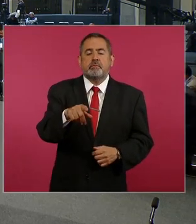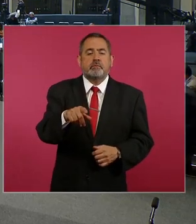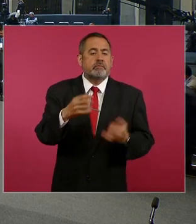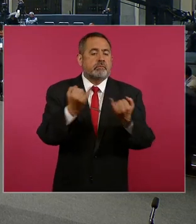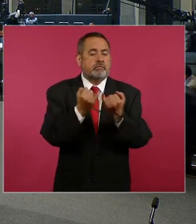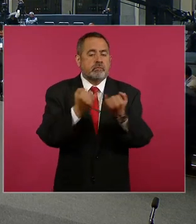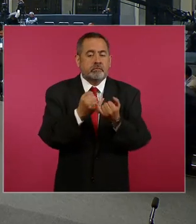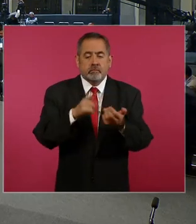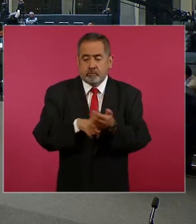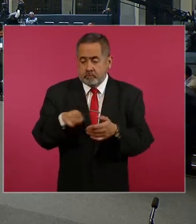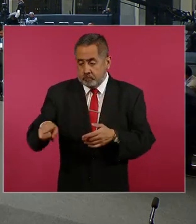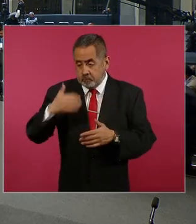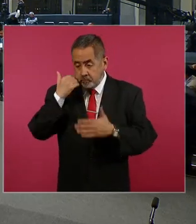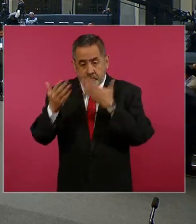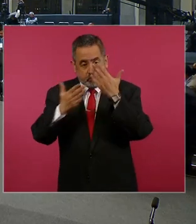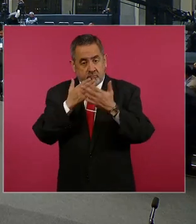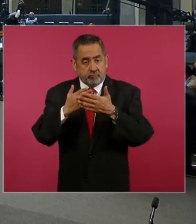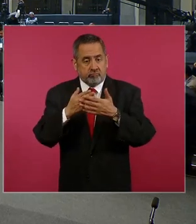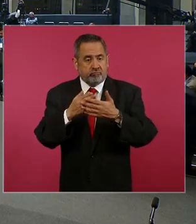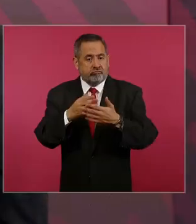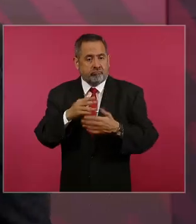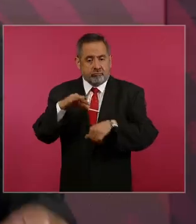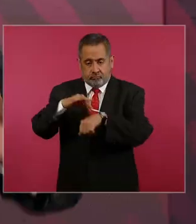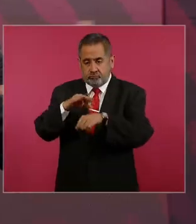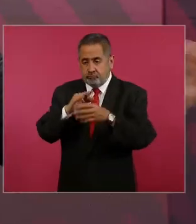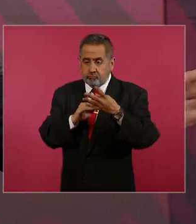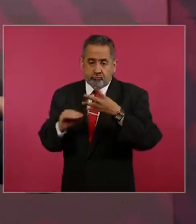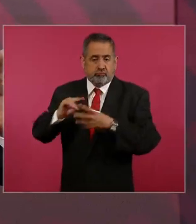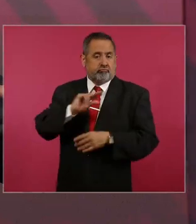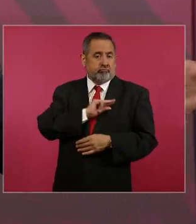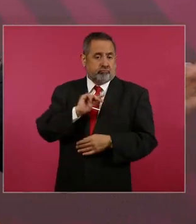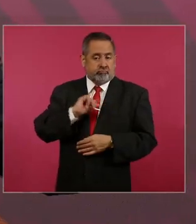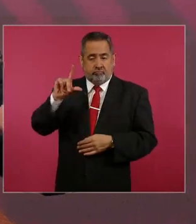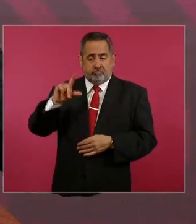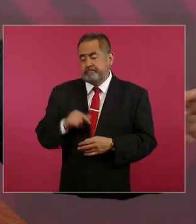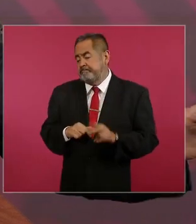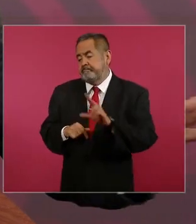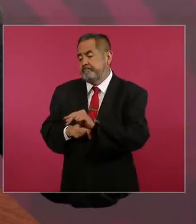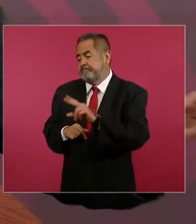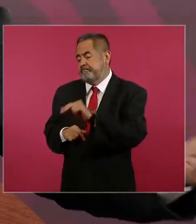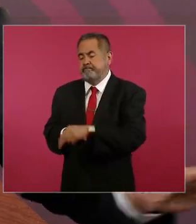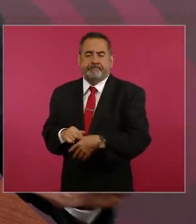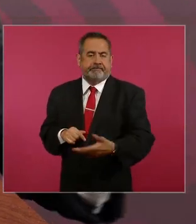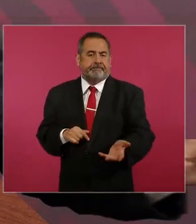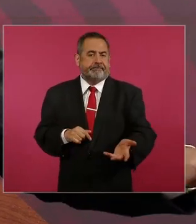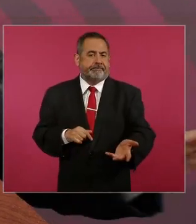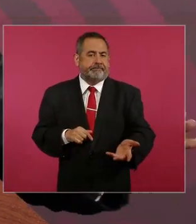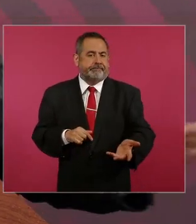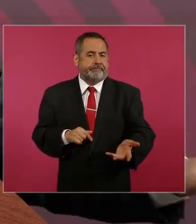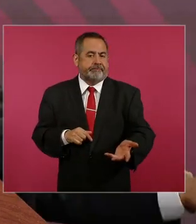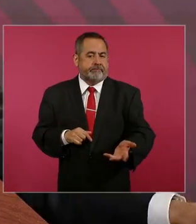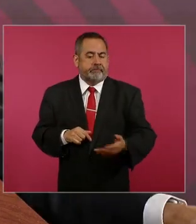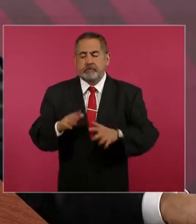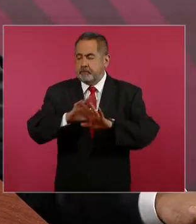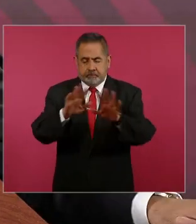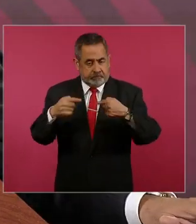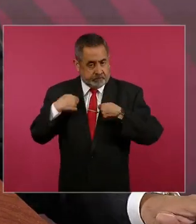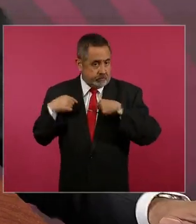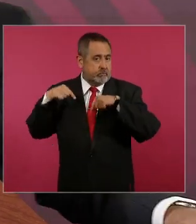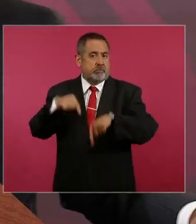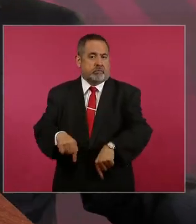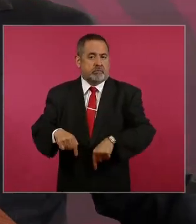las especialidades el resultado es que cuando llegamos al gobierno